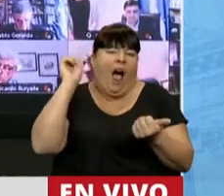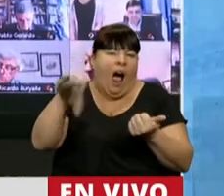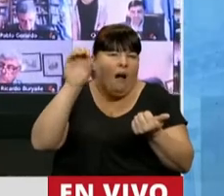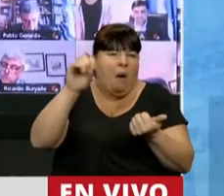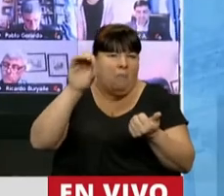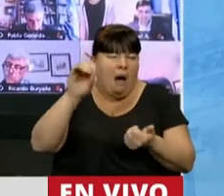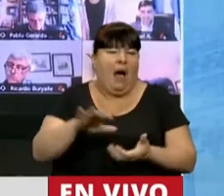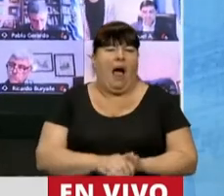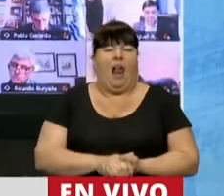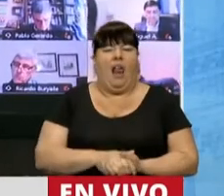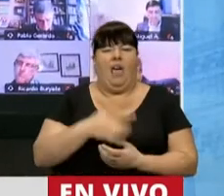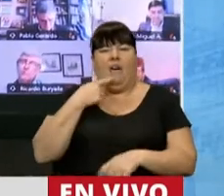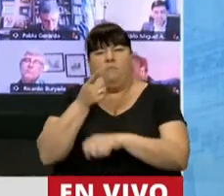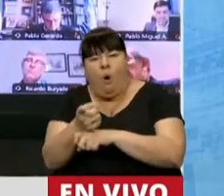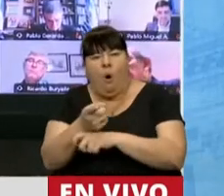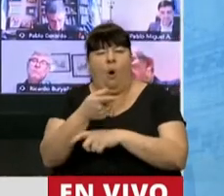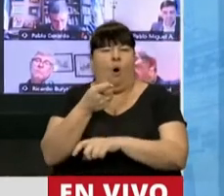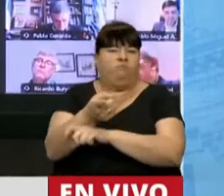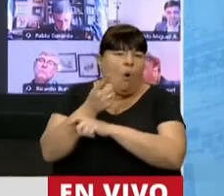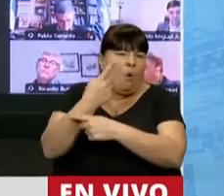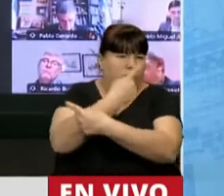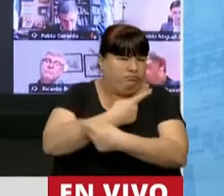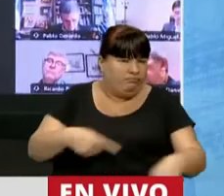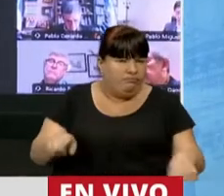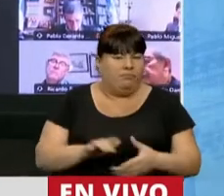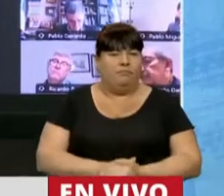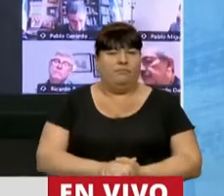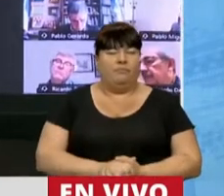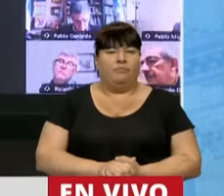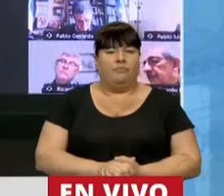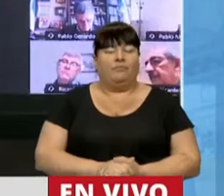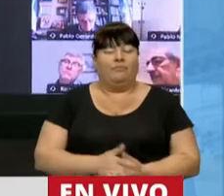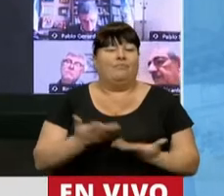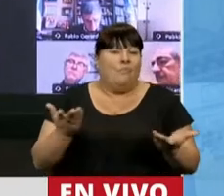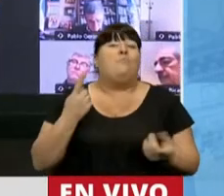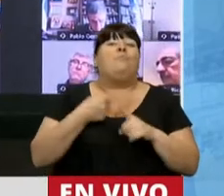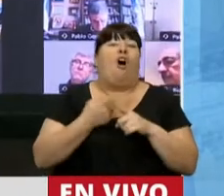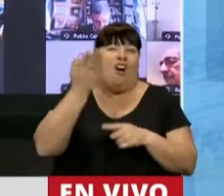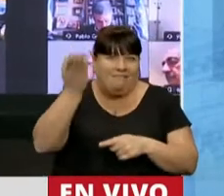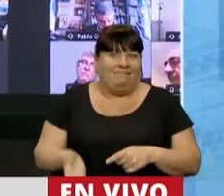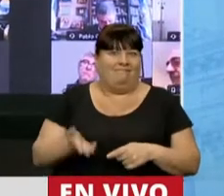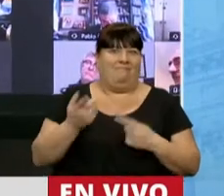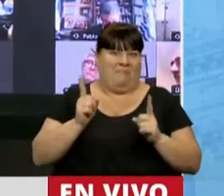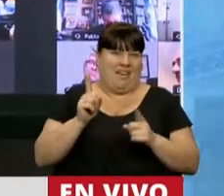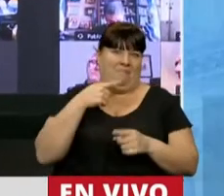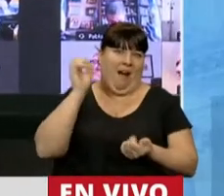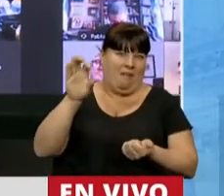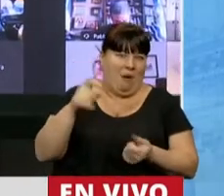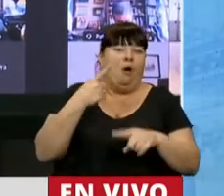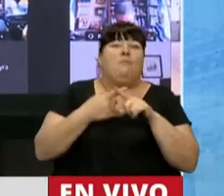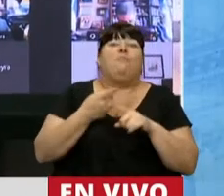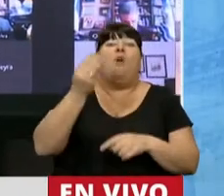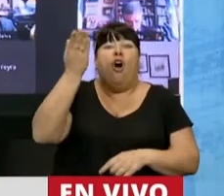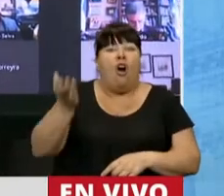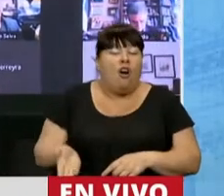defenestraban, que lo agredían, que lo insultaban, justamente por ser quien era, justamente